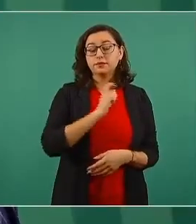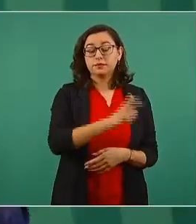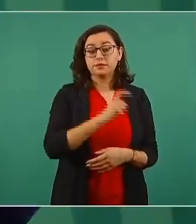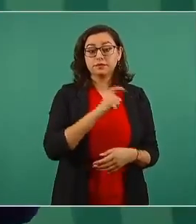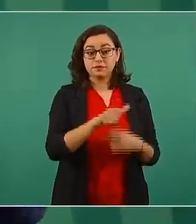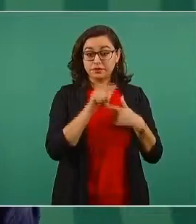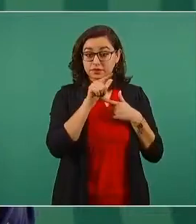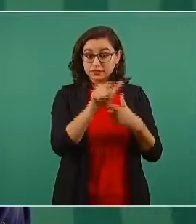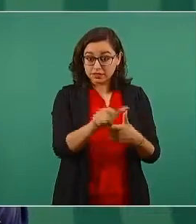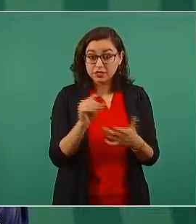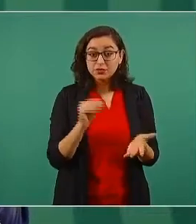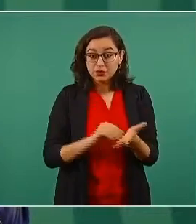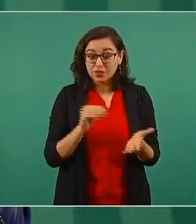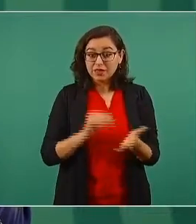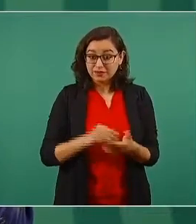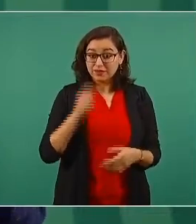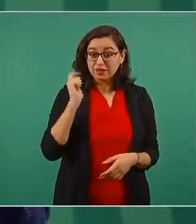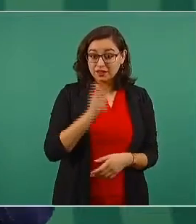Todavía